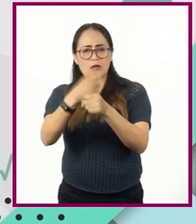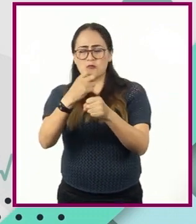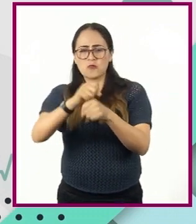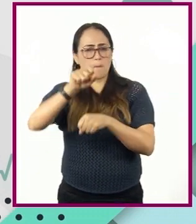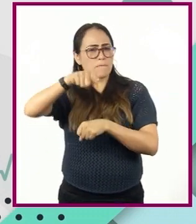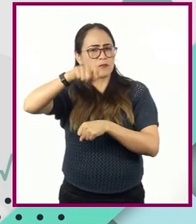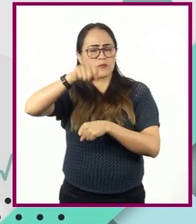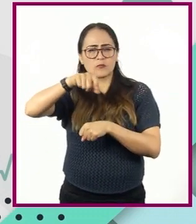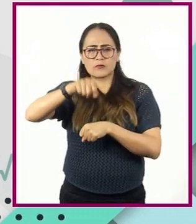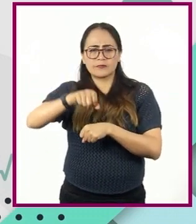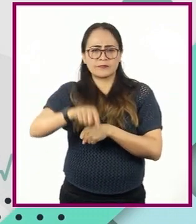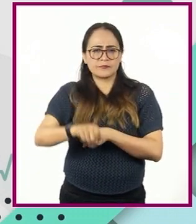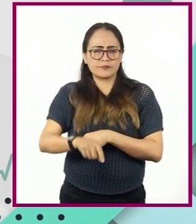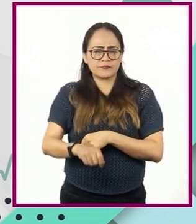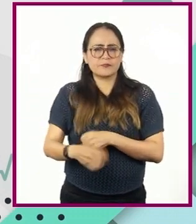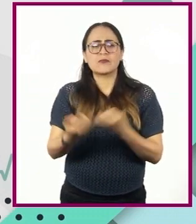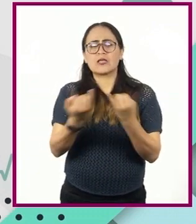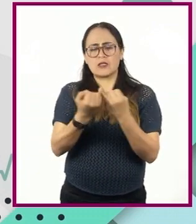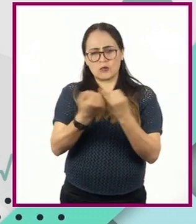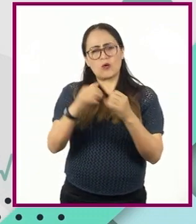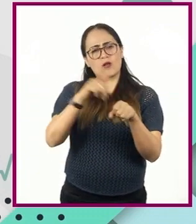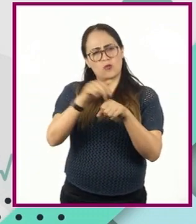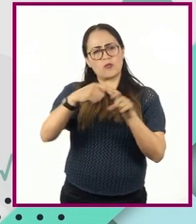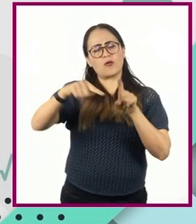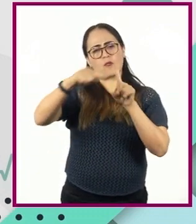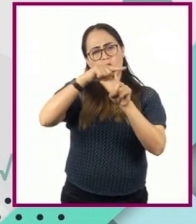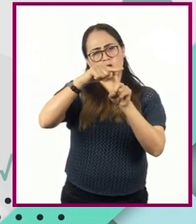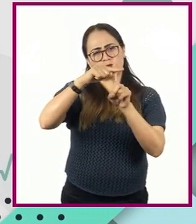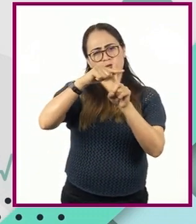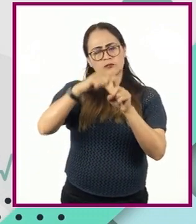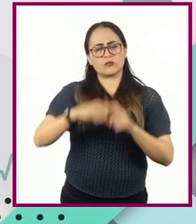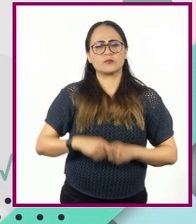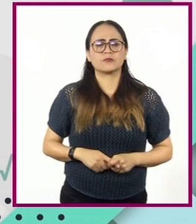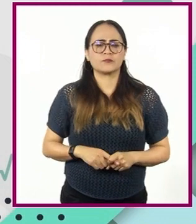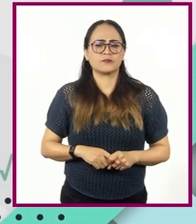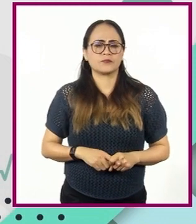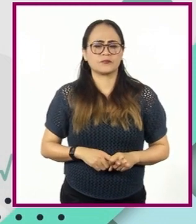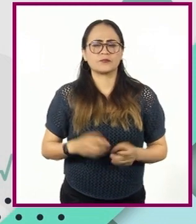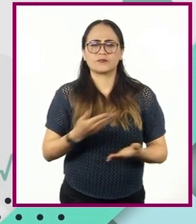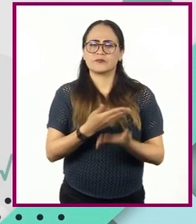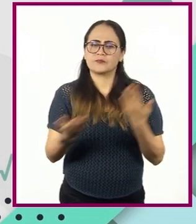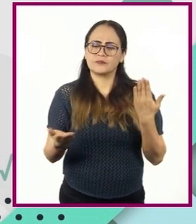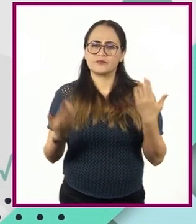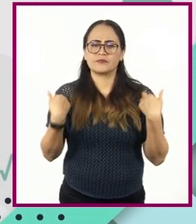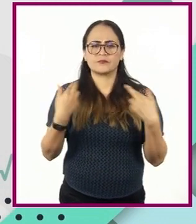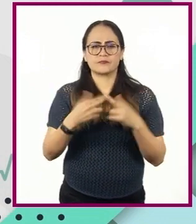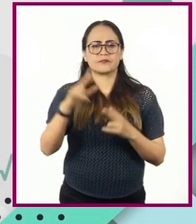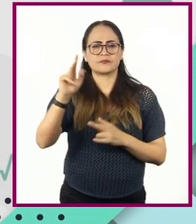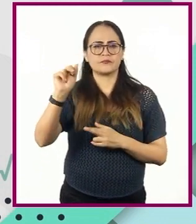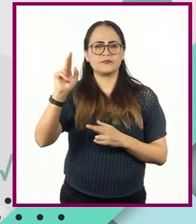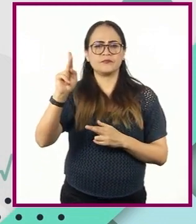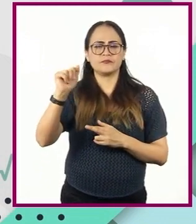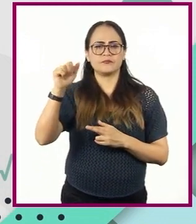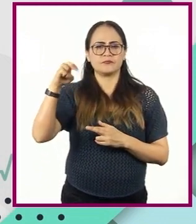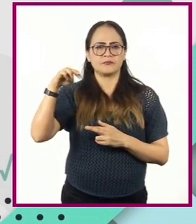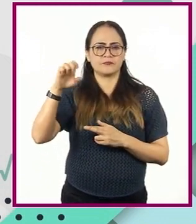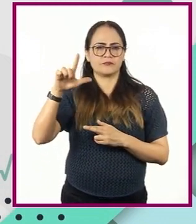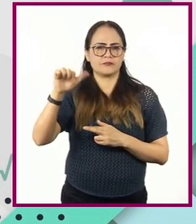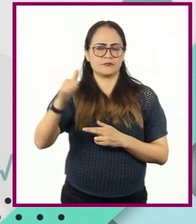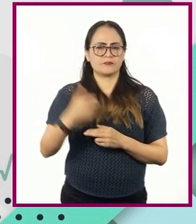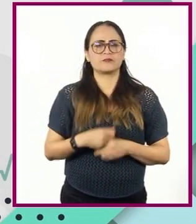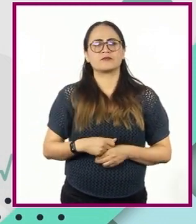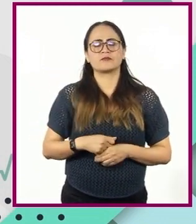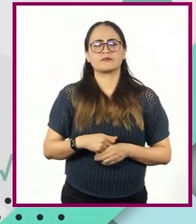factor, además de ser un número positivo. Ahora, profesora Pamela, continuemos con la resolución de